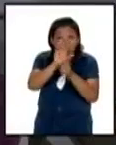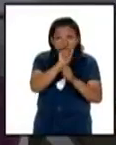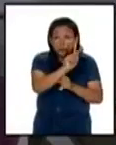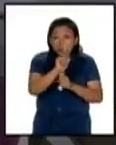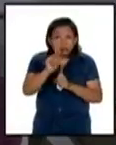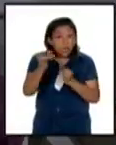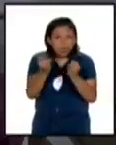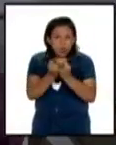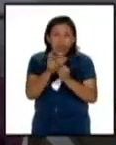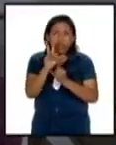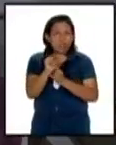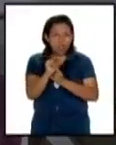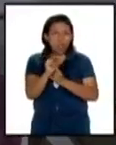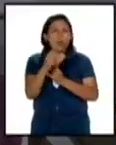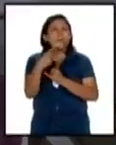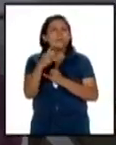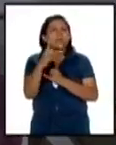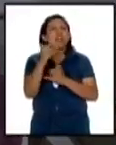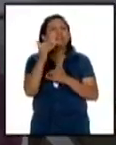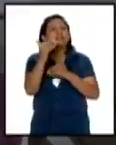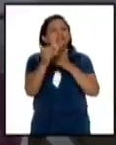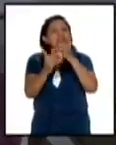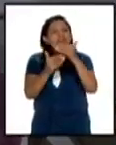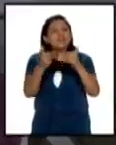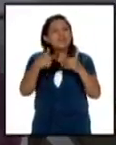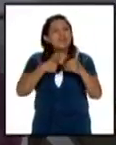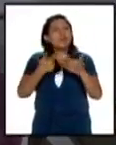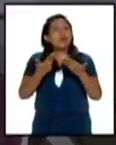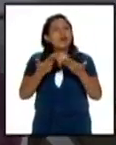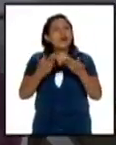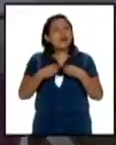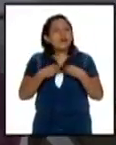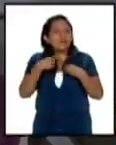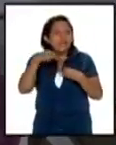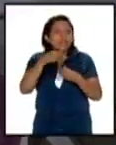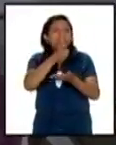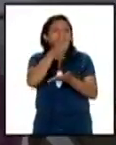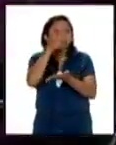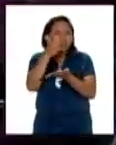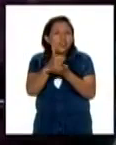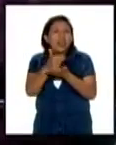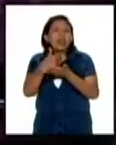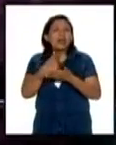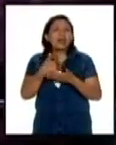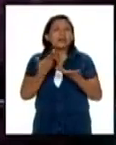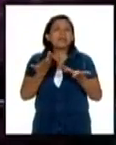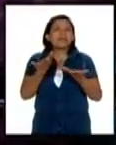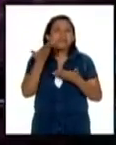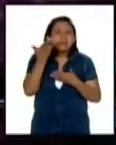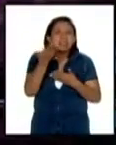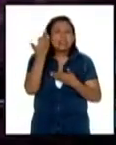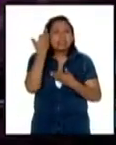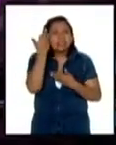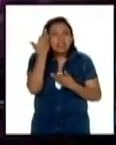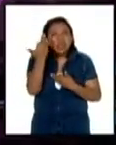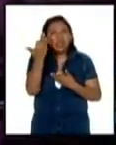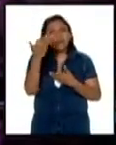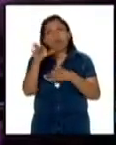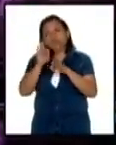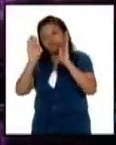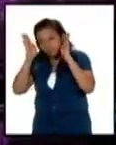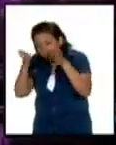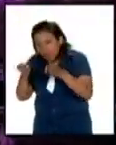pero cada vez por las condiciones en las que vivimos en una ciudad que nos demanda mucho tiempo para estar trabajando,